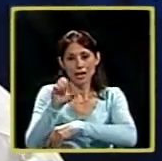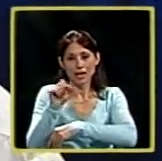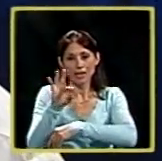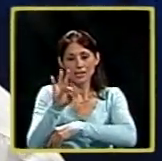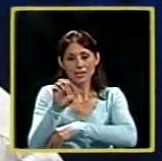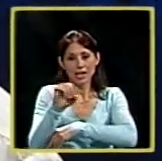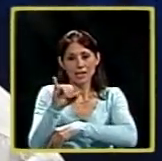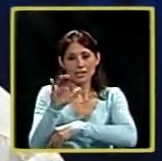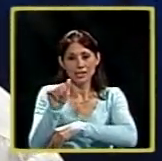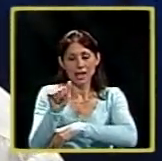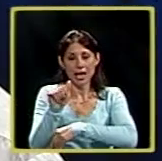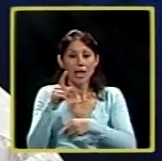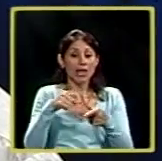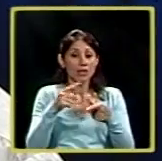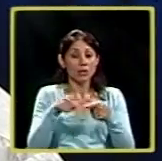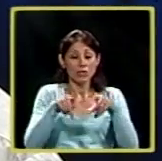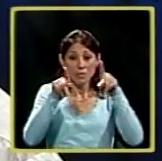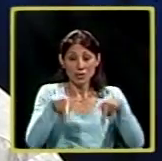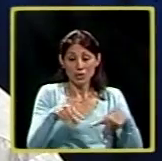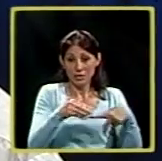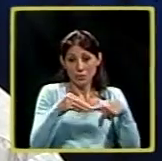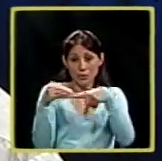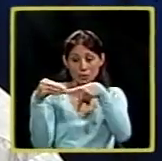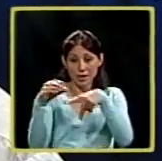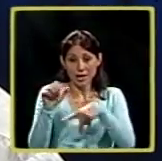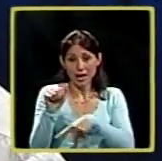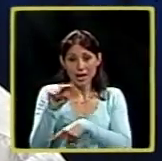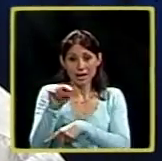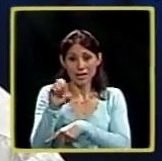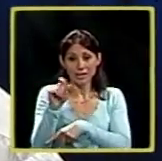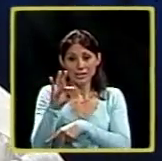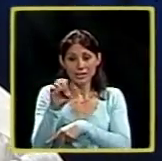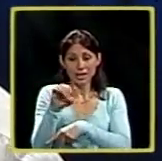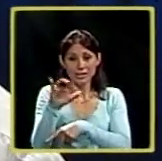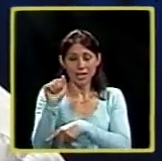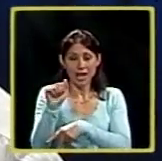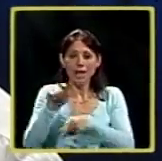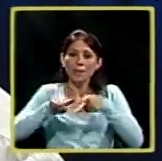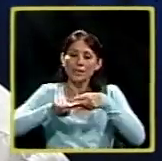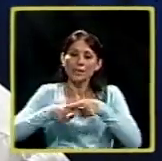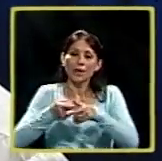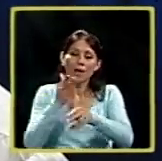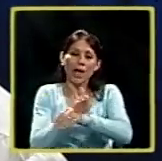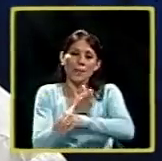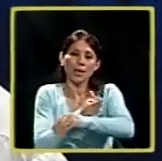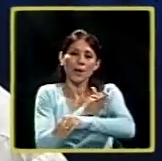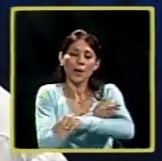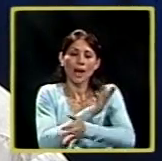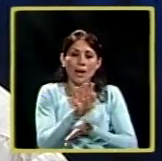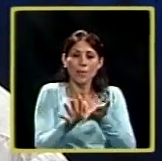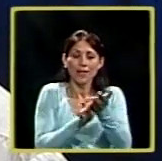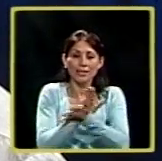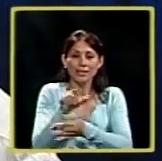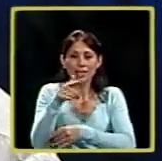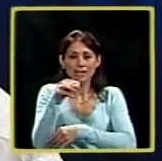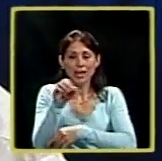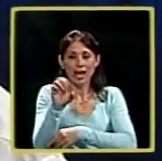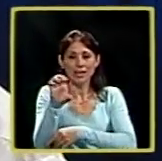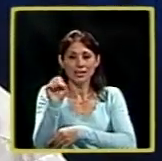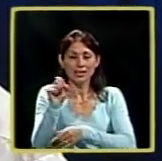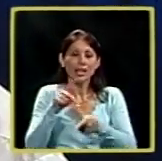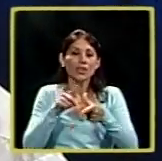data, y entonces los anestesistas empezaron a mejorar sus mezclas de gases, y entonces nacen las